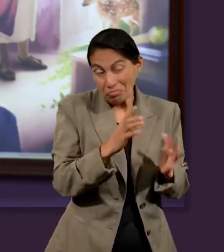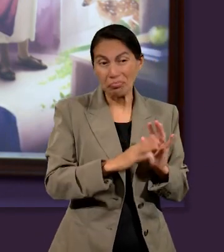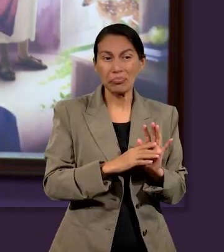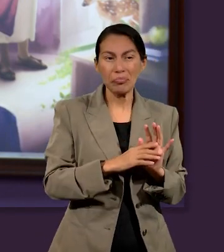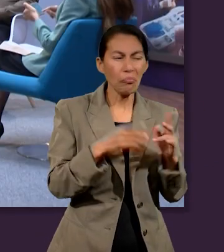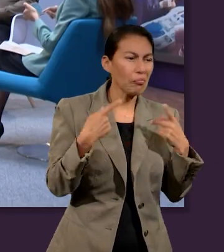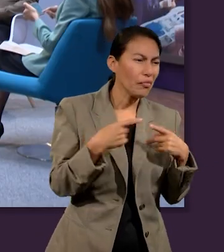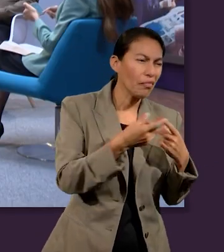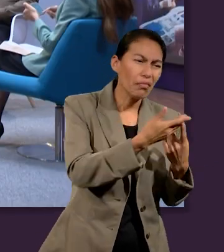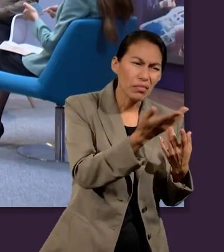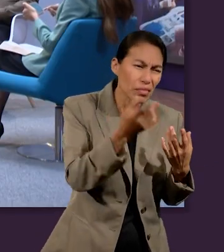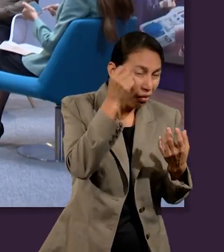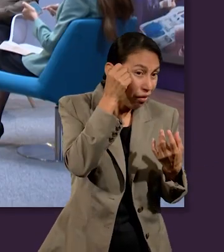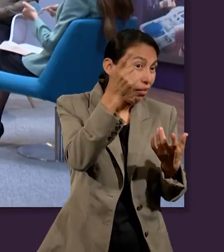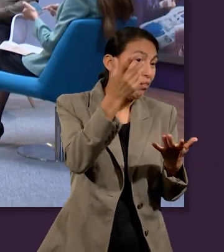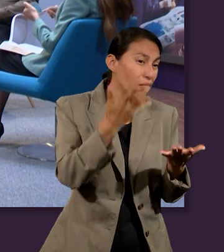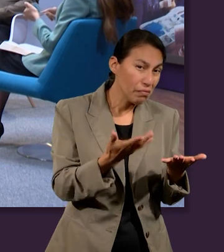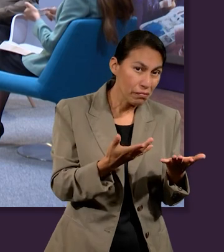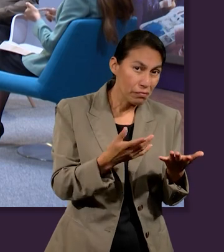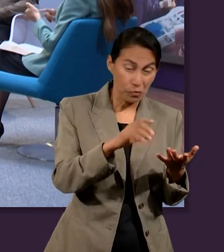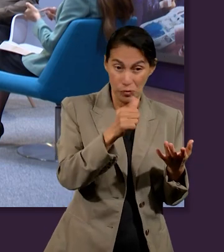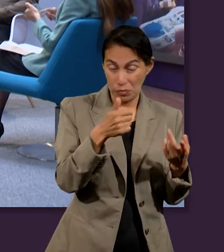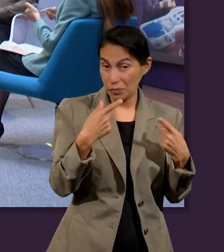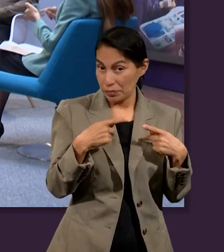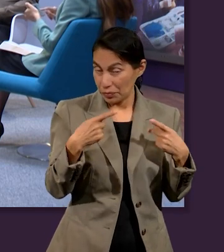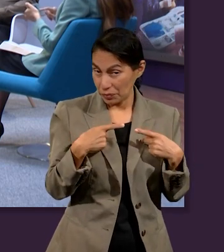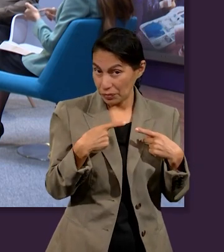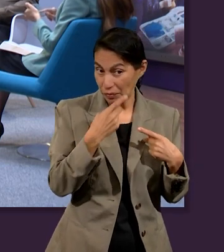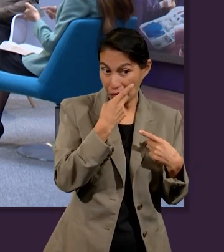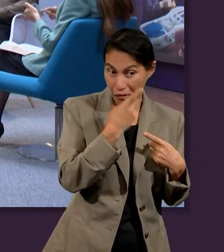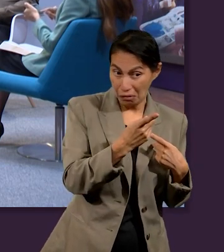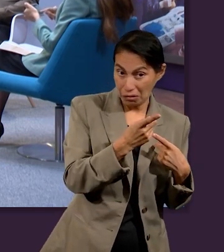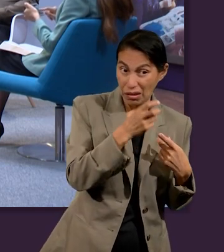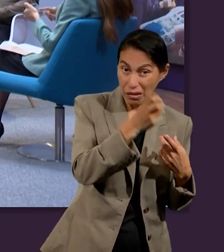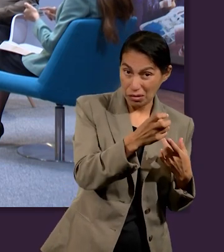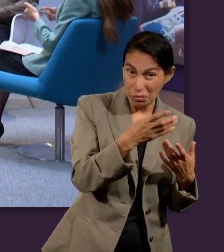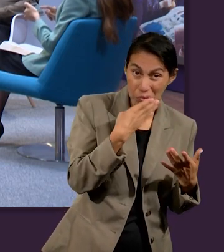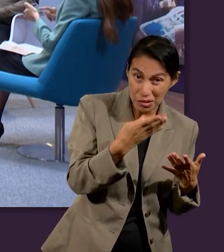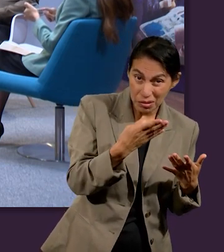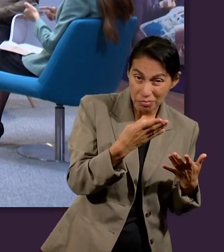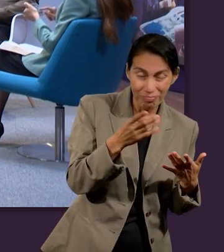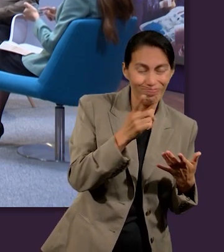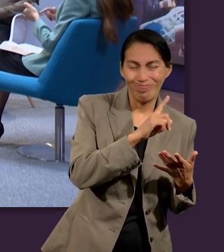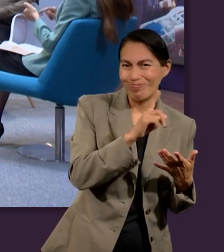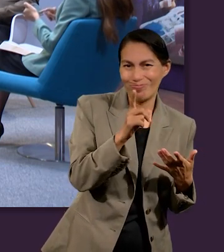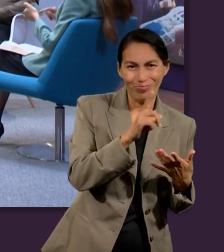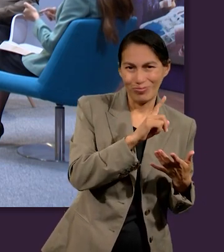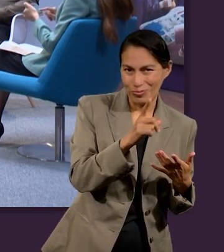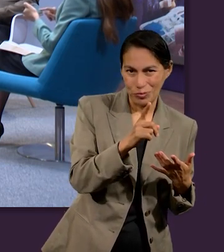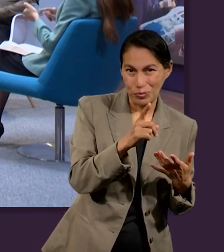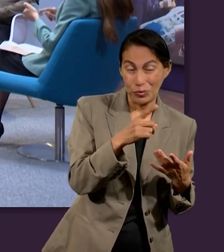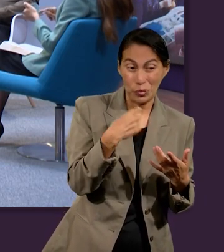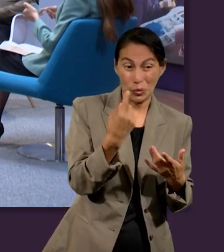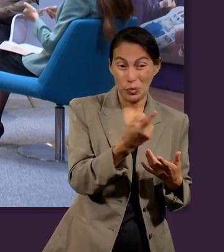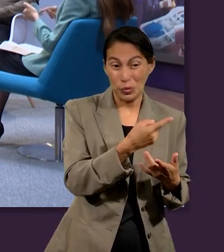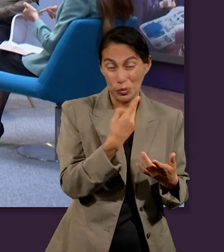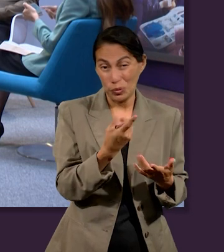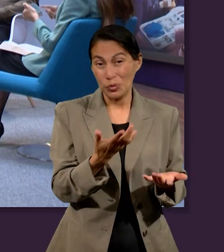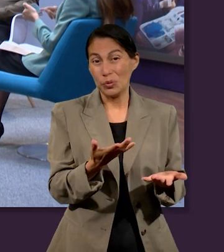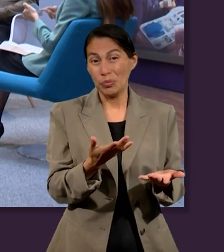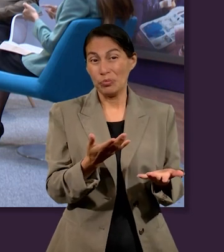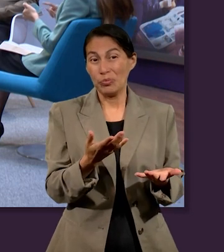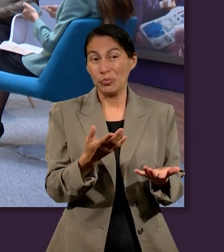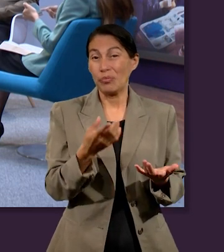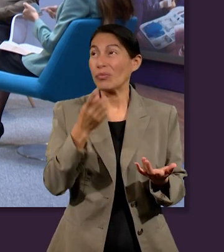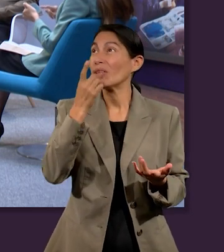relato que sale por la cotación, que nos cuenta otra verdad, que no es la verdad que está en las